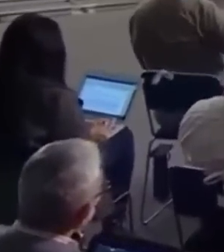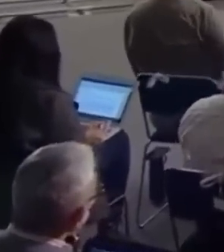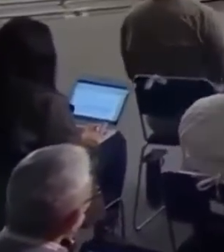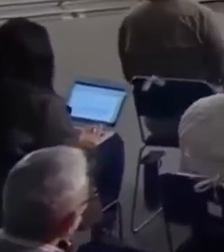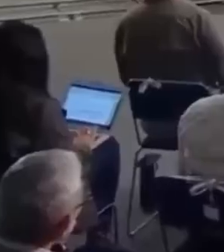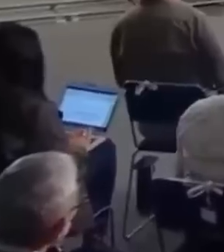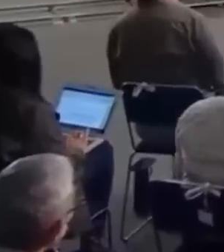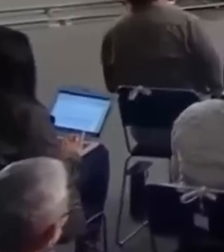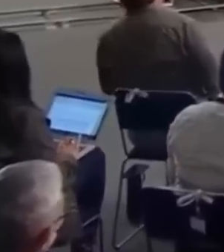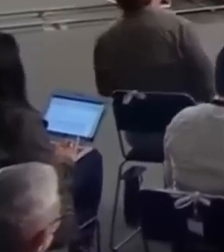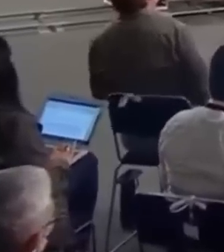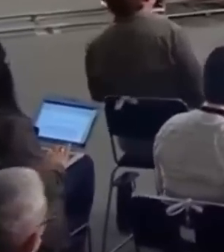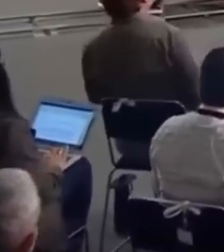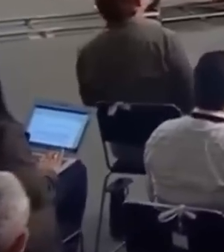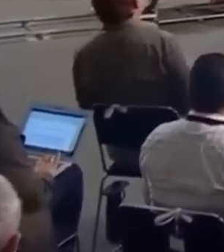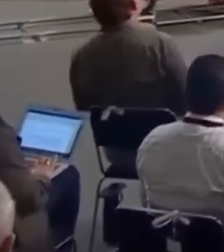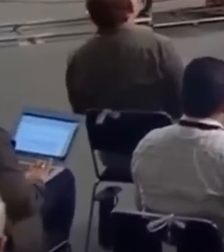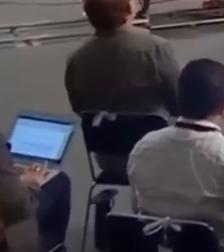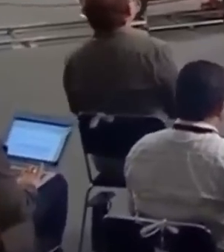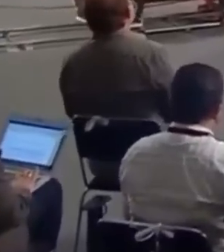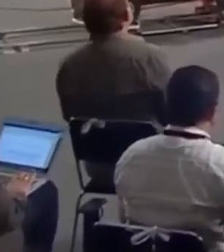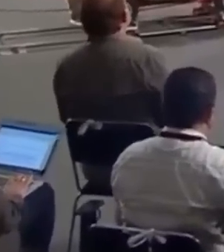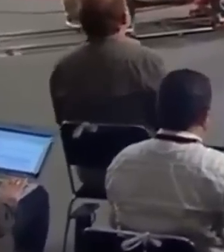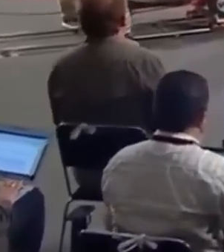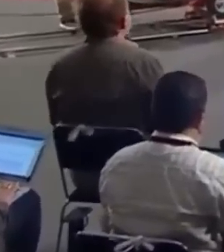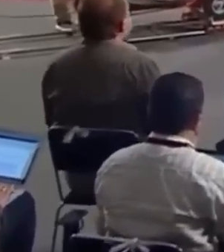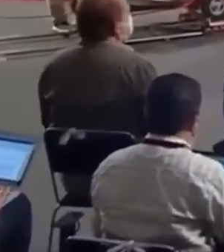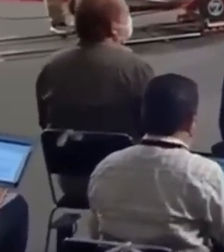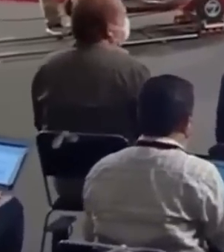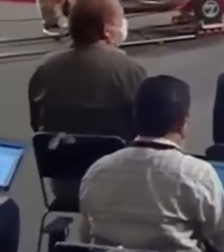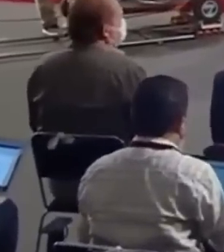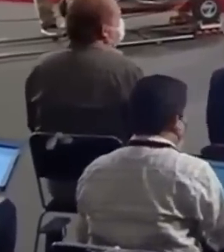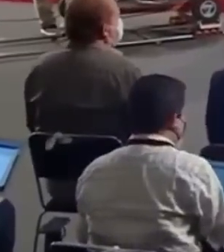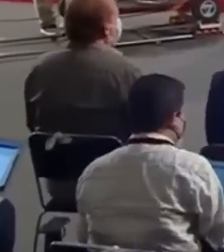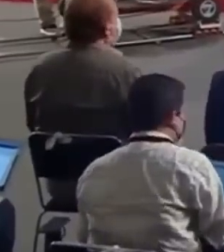El informe de la no, páramelo ahí, páralo ahí.